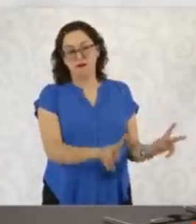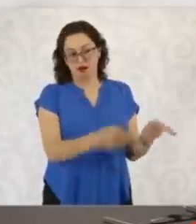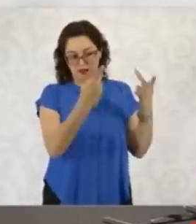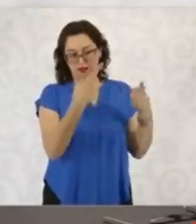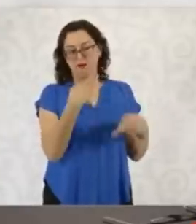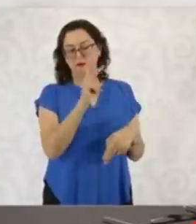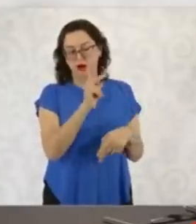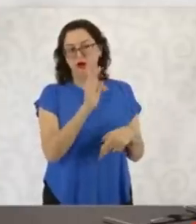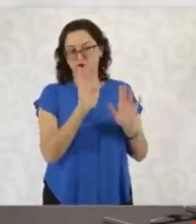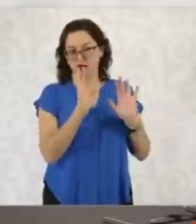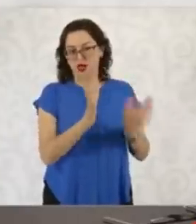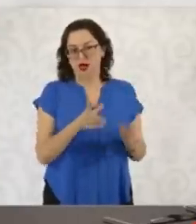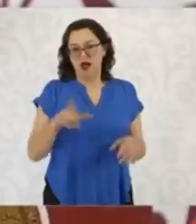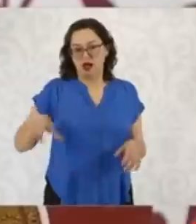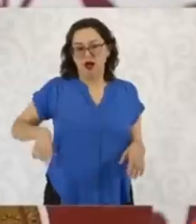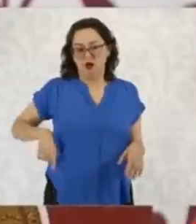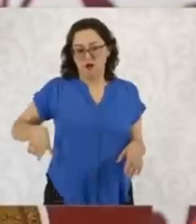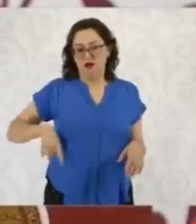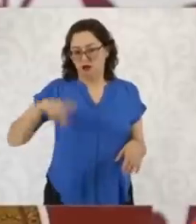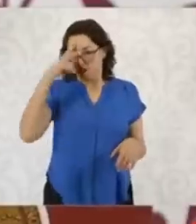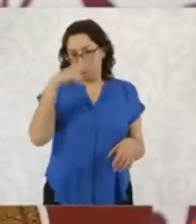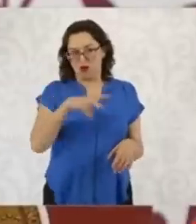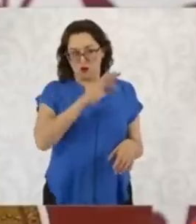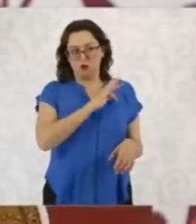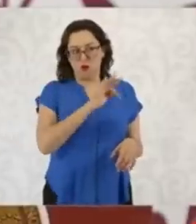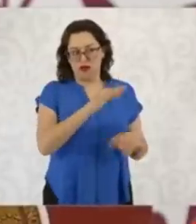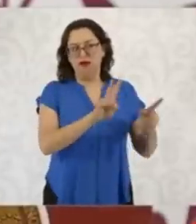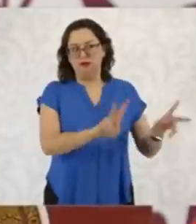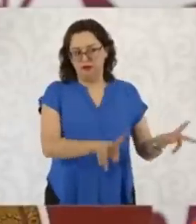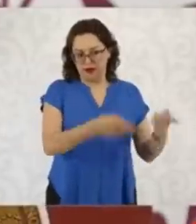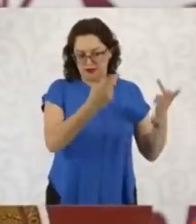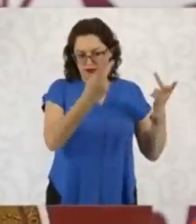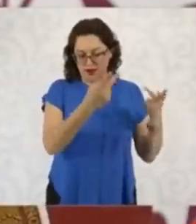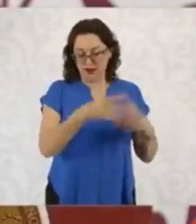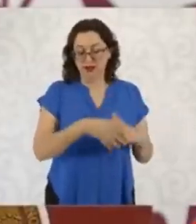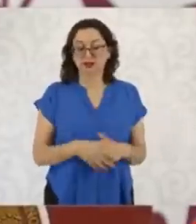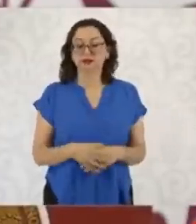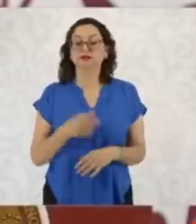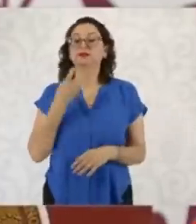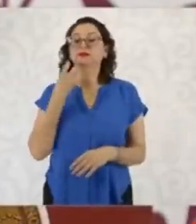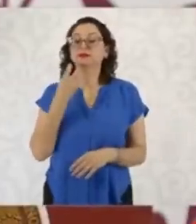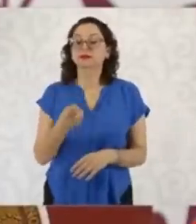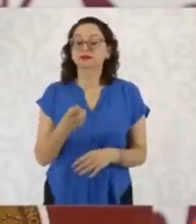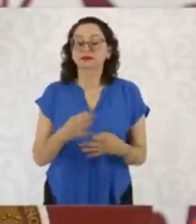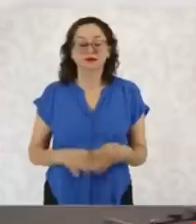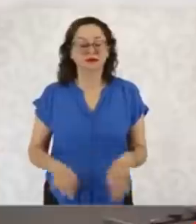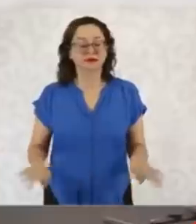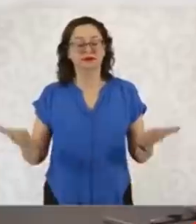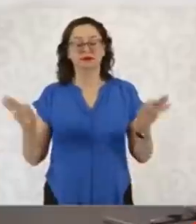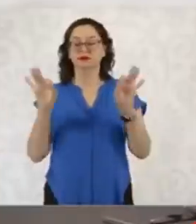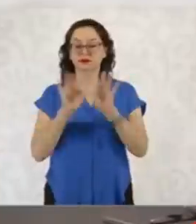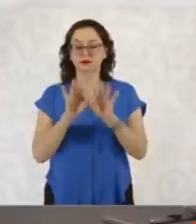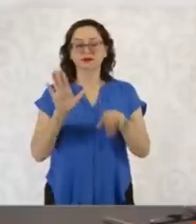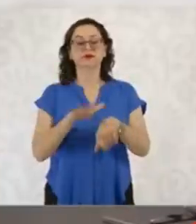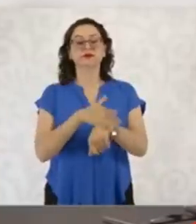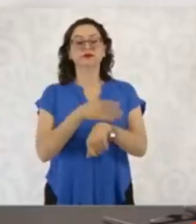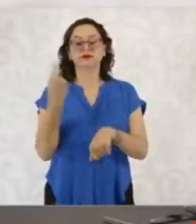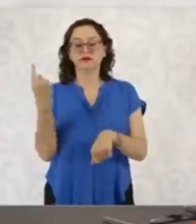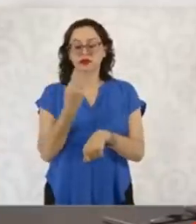Unidos. Este paso fue muy importante porque tanto Genaro García Luna,